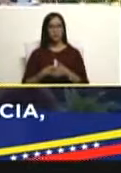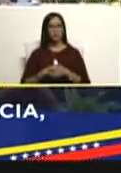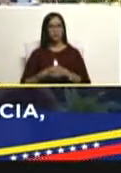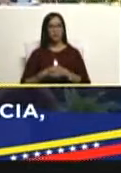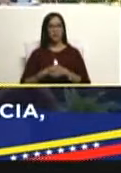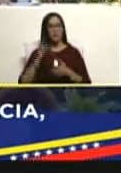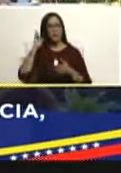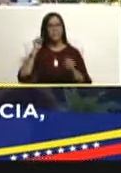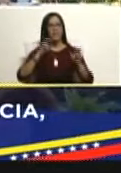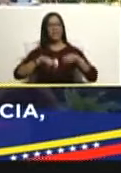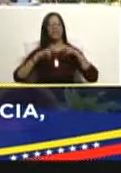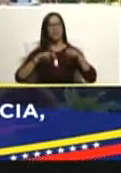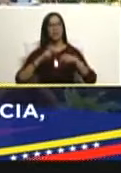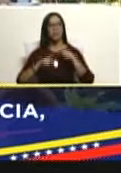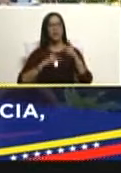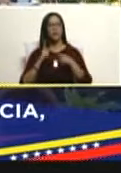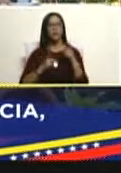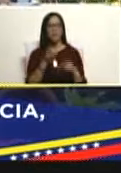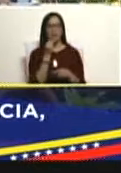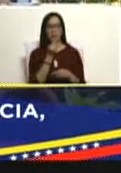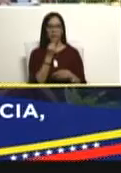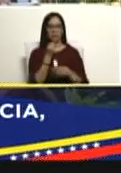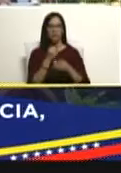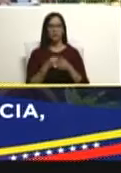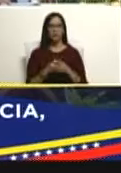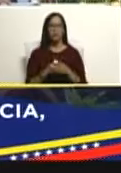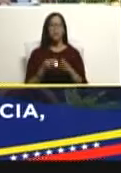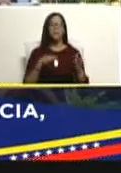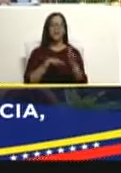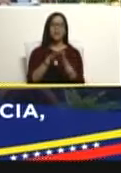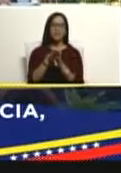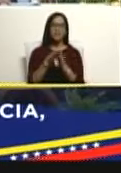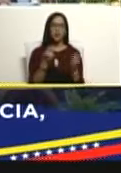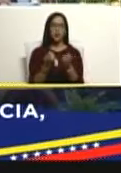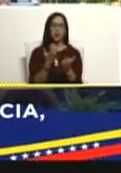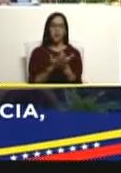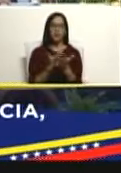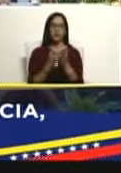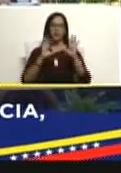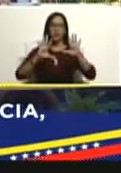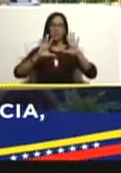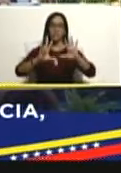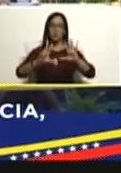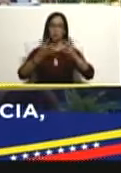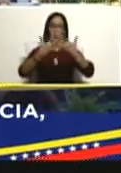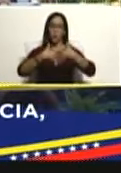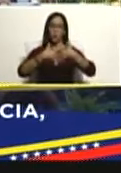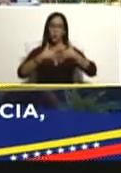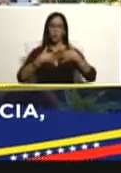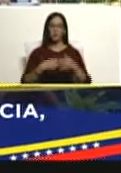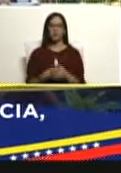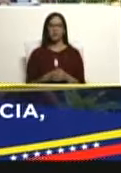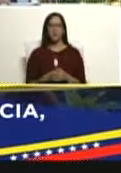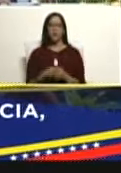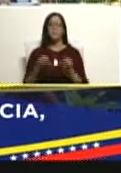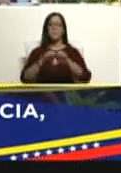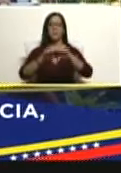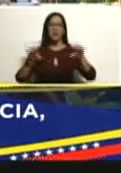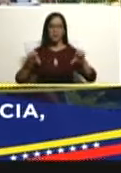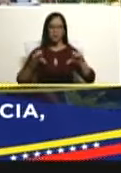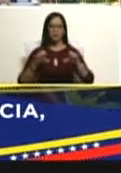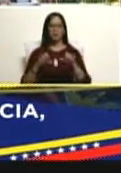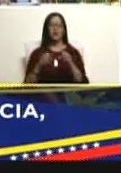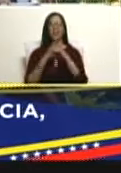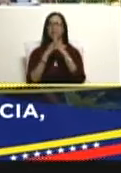para la agricultura, para producir alimentos, para el desarrollo económico, los 18 motores, para la educación